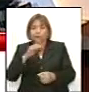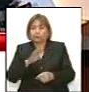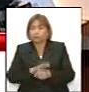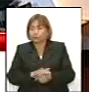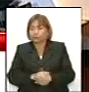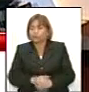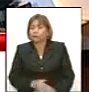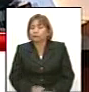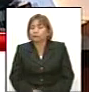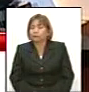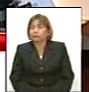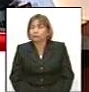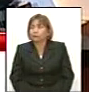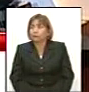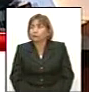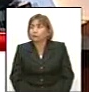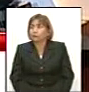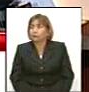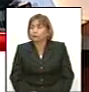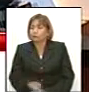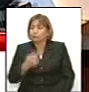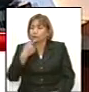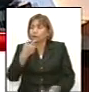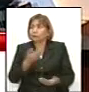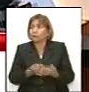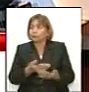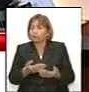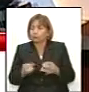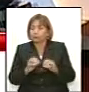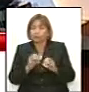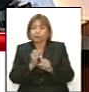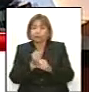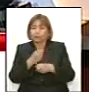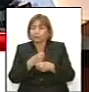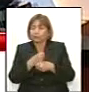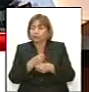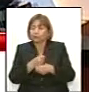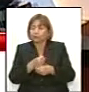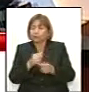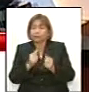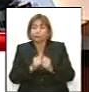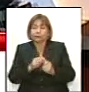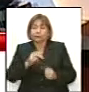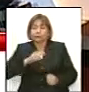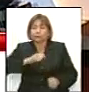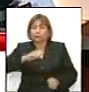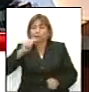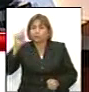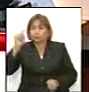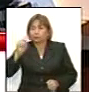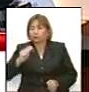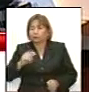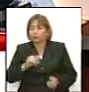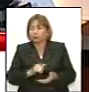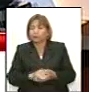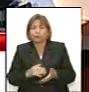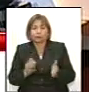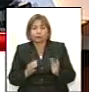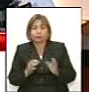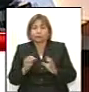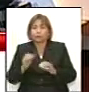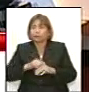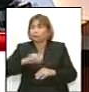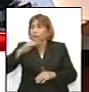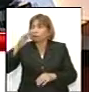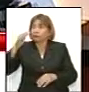que no está presente, pero hacerle llegar las obras emblemáticas que corresponden a la región Tumbes, que están asociadas a los cerros de Amopate,